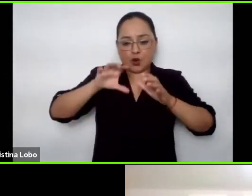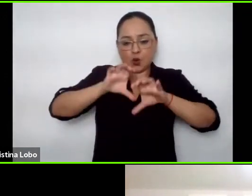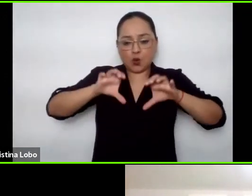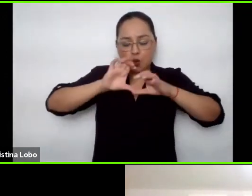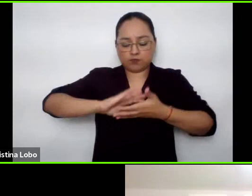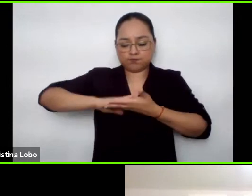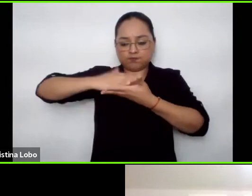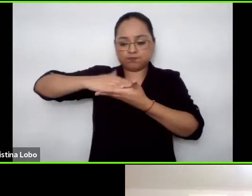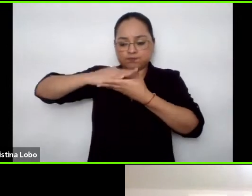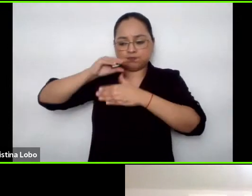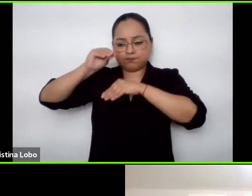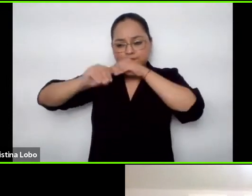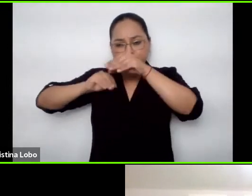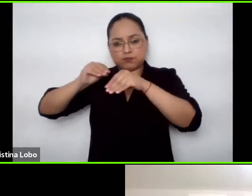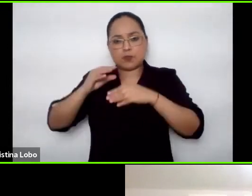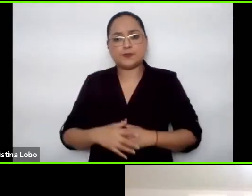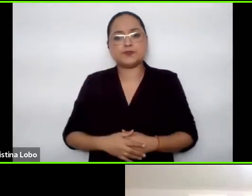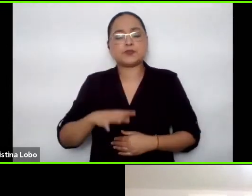4 módulos